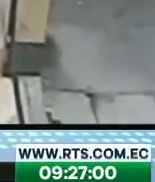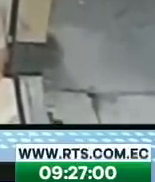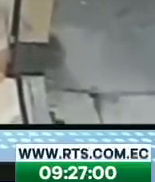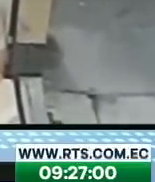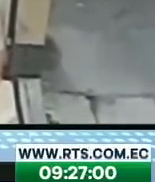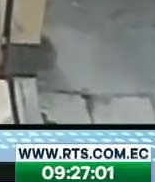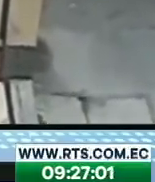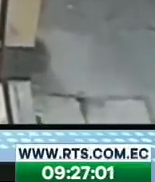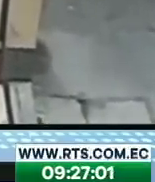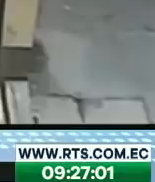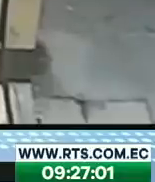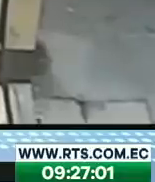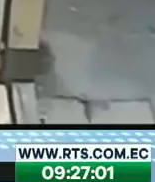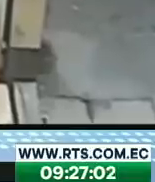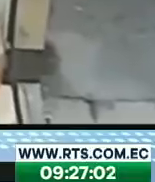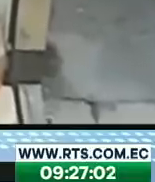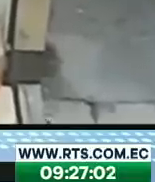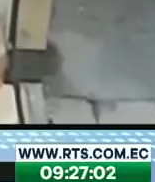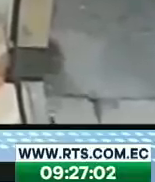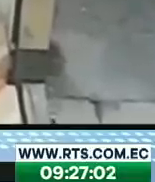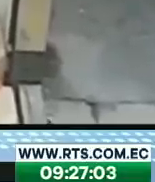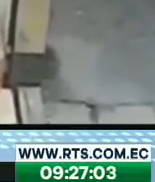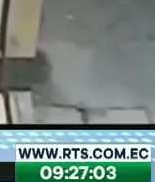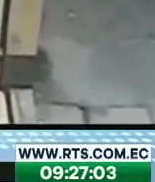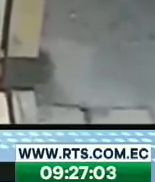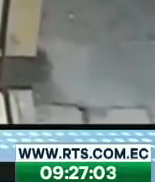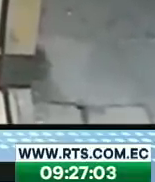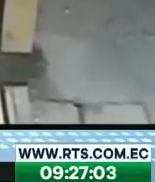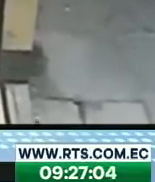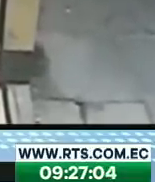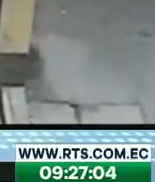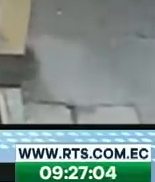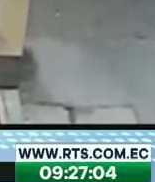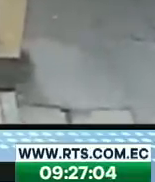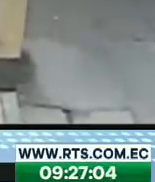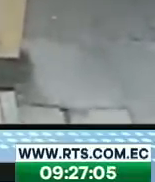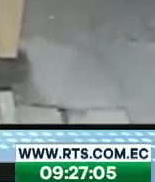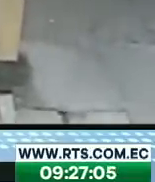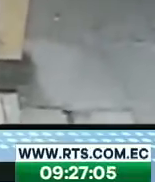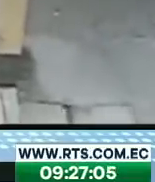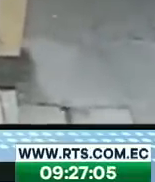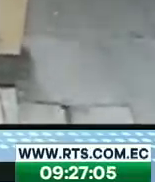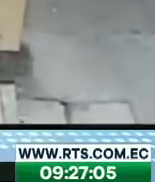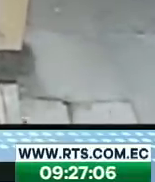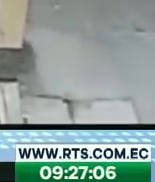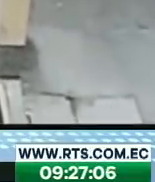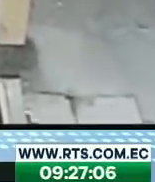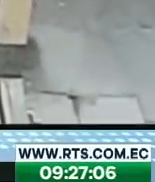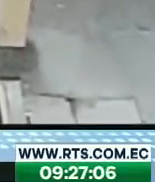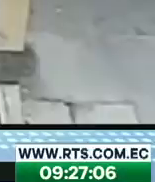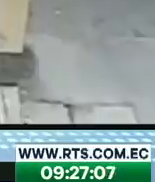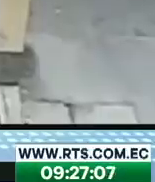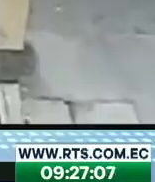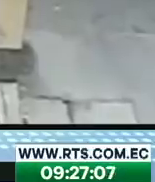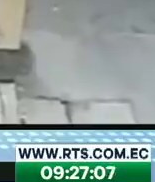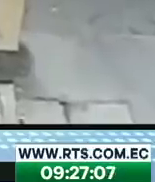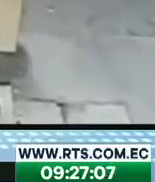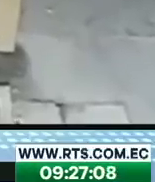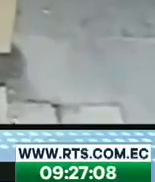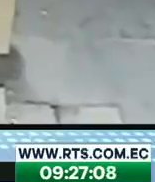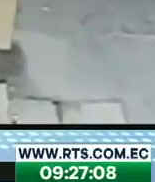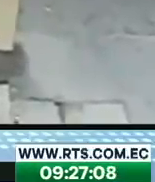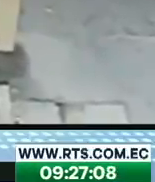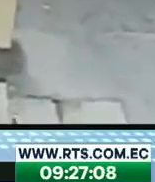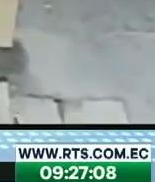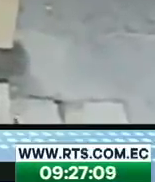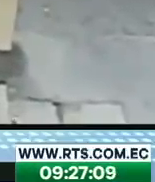se le metieron al garaje y se le llevó el pillo este. Entonces tenemos una foto también de él y otro video